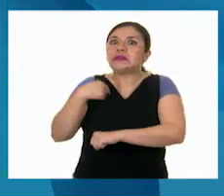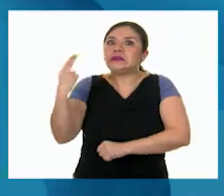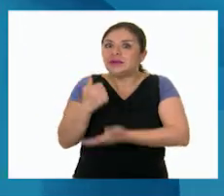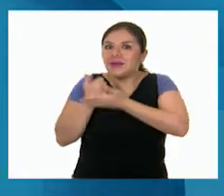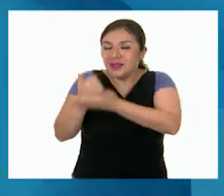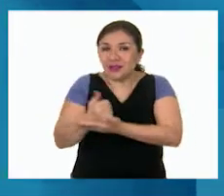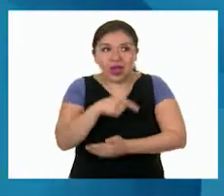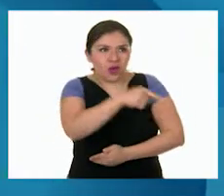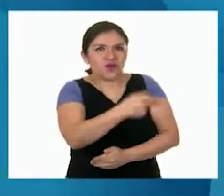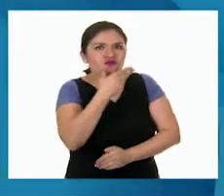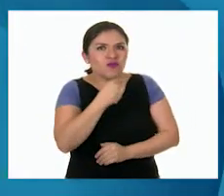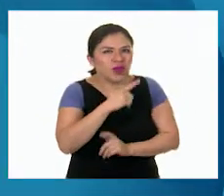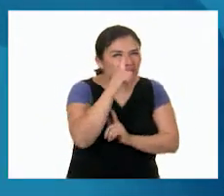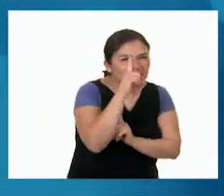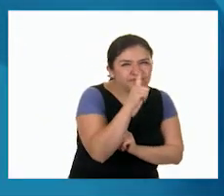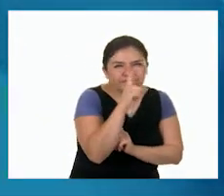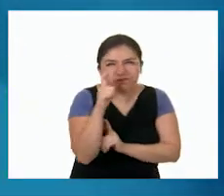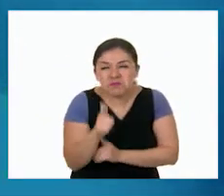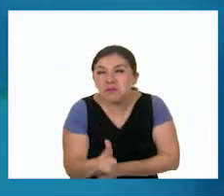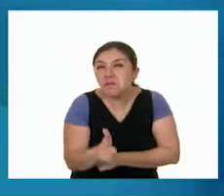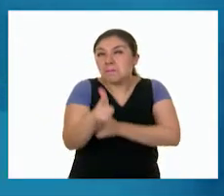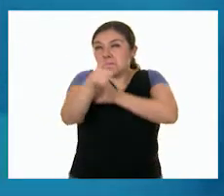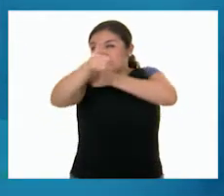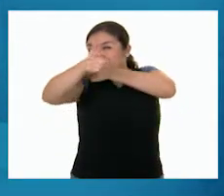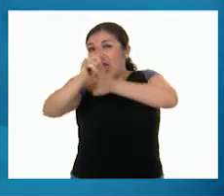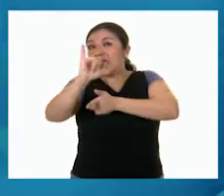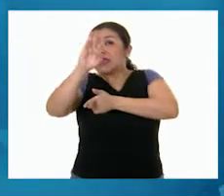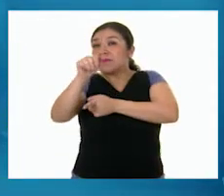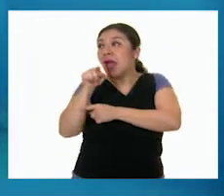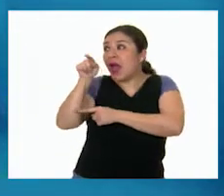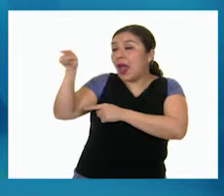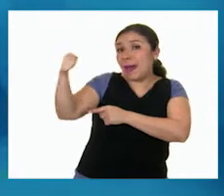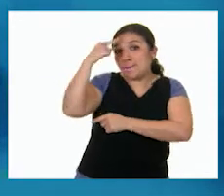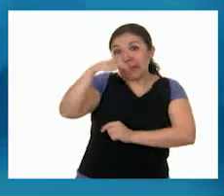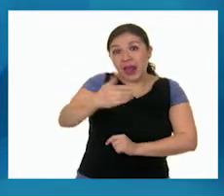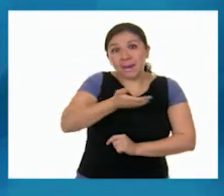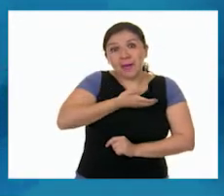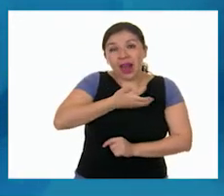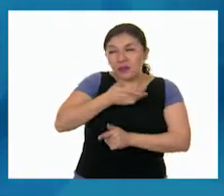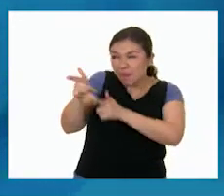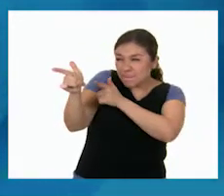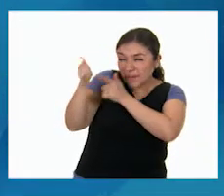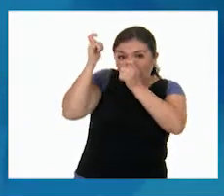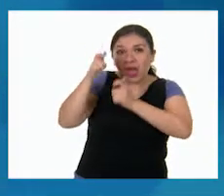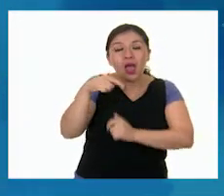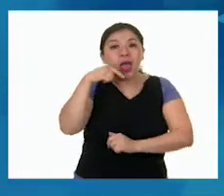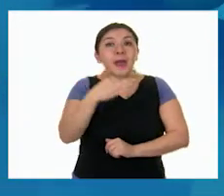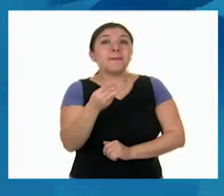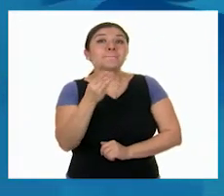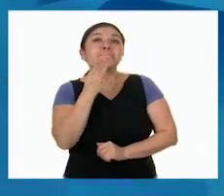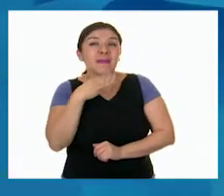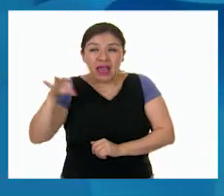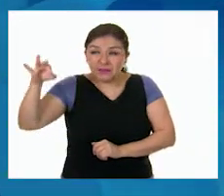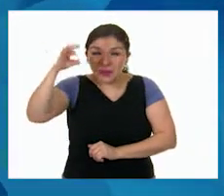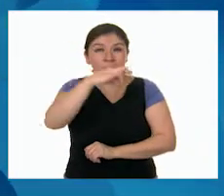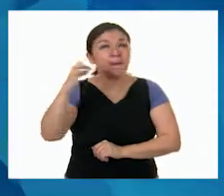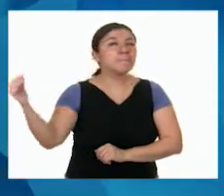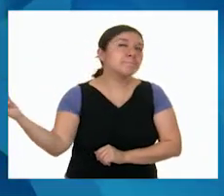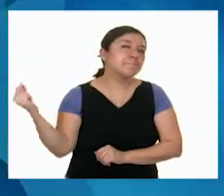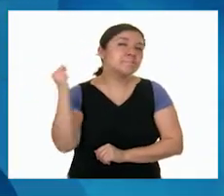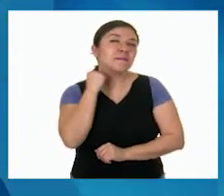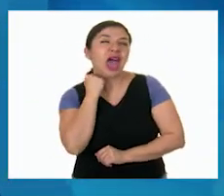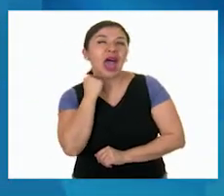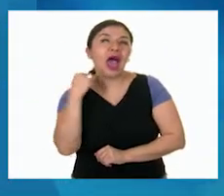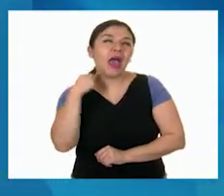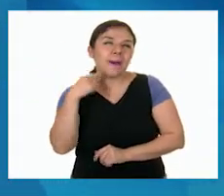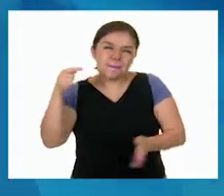el cazador levantó su escopeta, apuntando hacia la paloma, se lanzó como un rayo y picó al